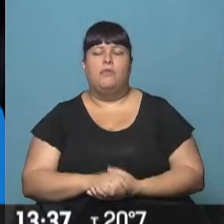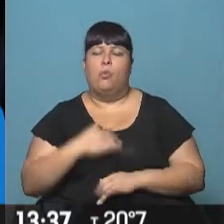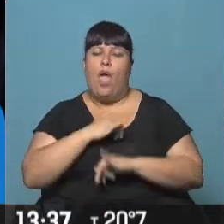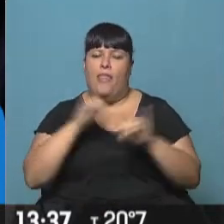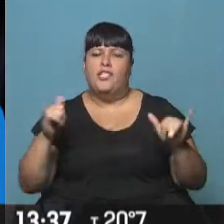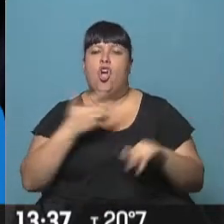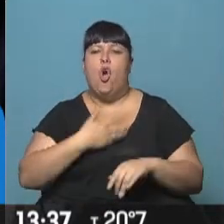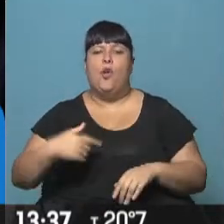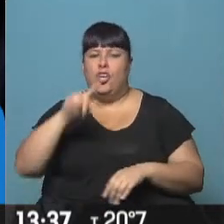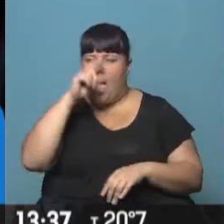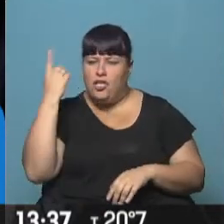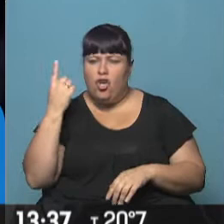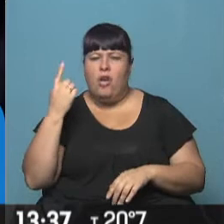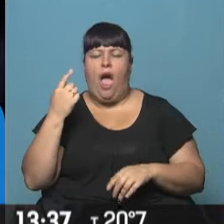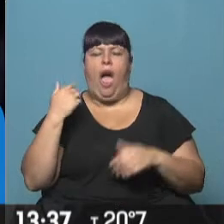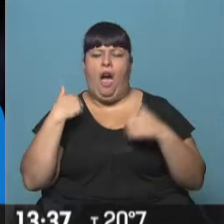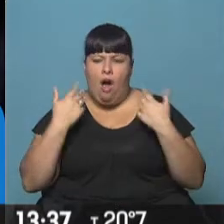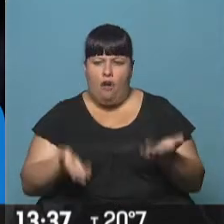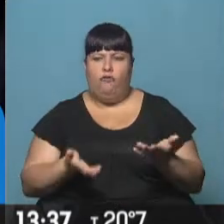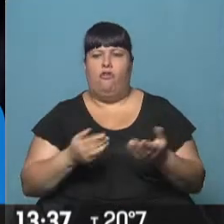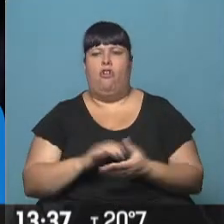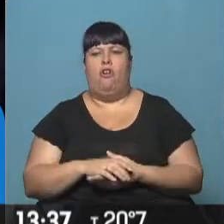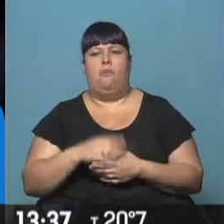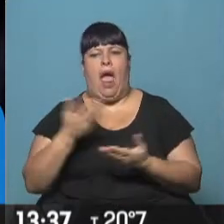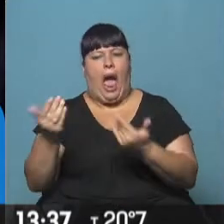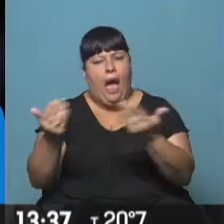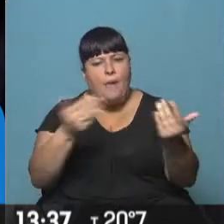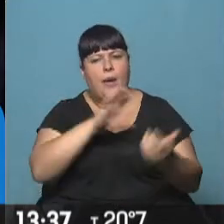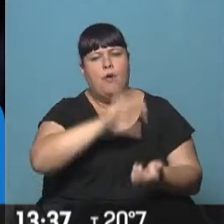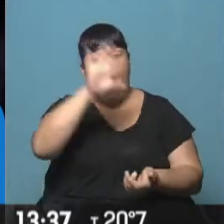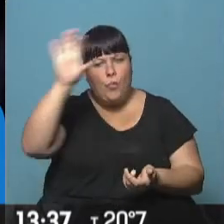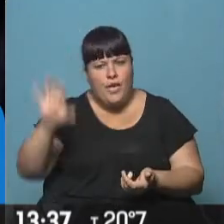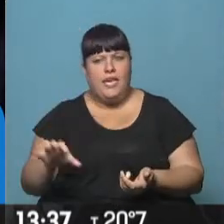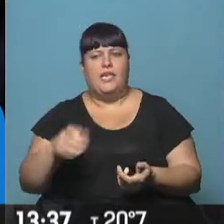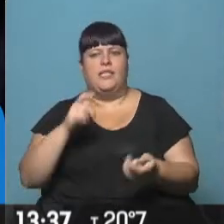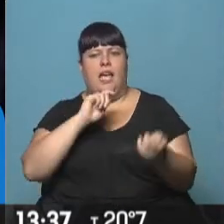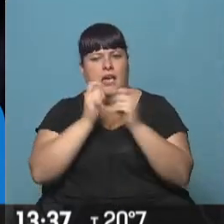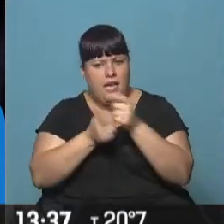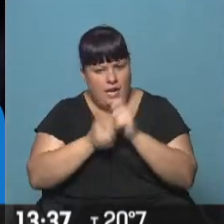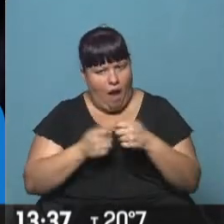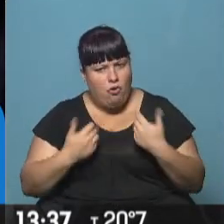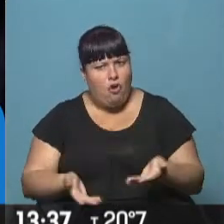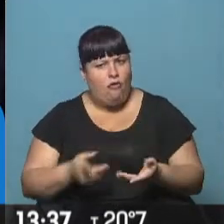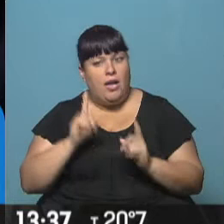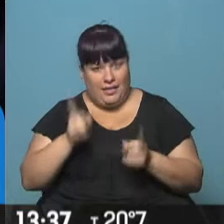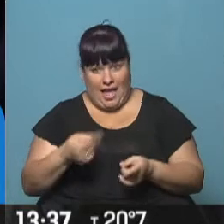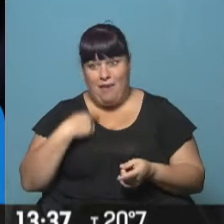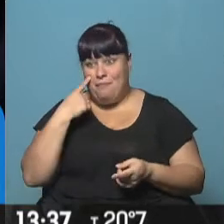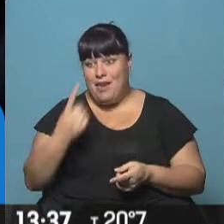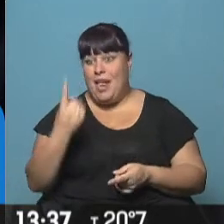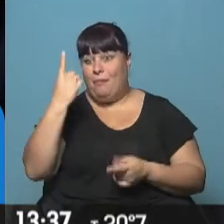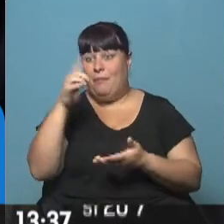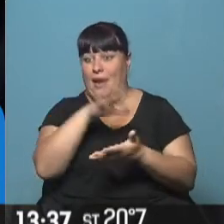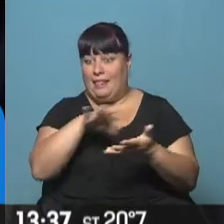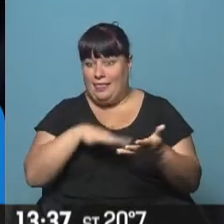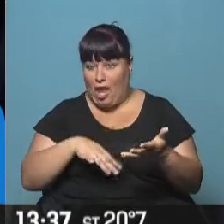decir que el Gobierno Nacional ha tenido la predisposición de escuchar a las provincias y hacer cambios. De hecho, si vemos el primer